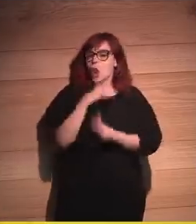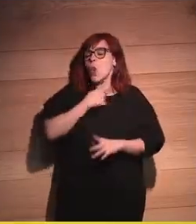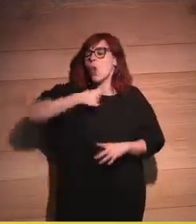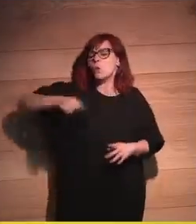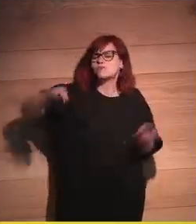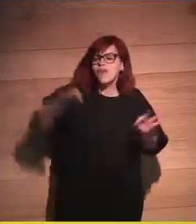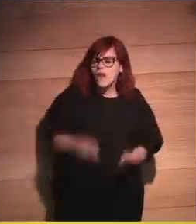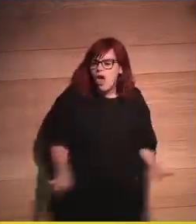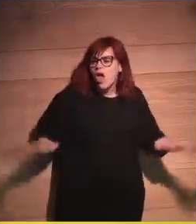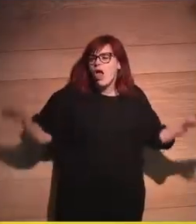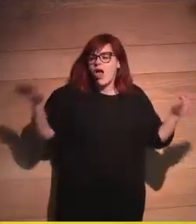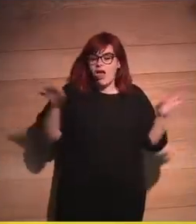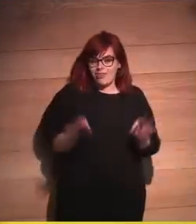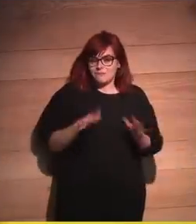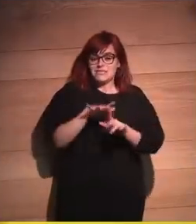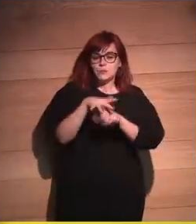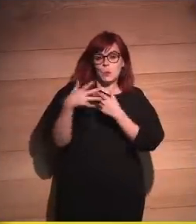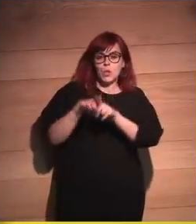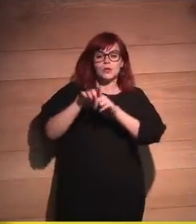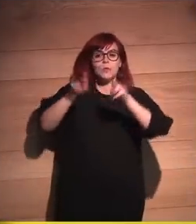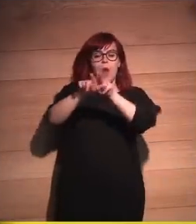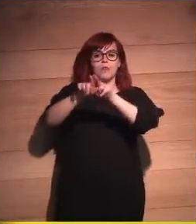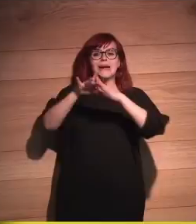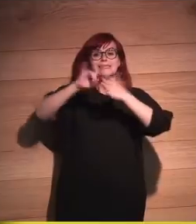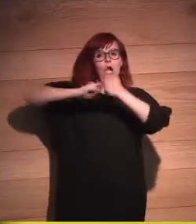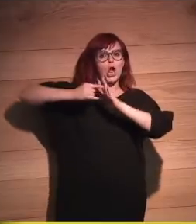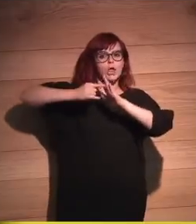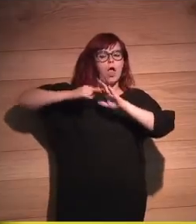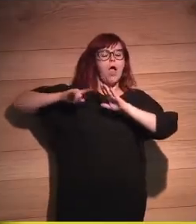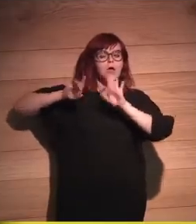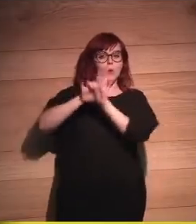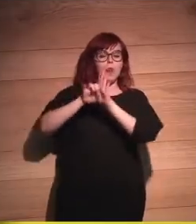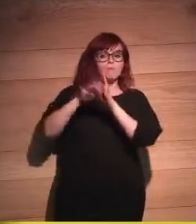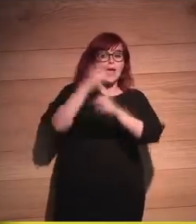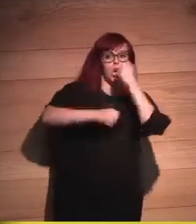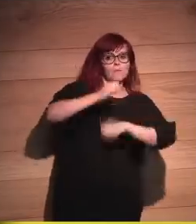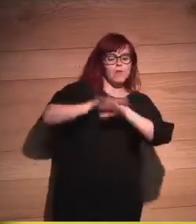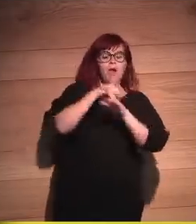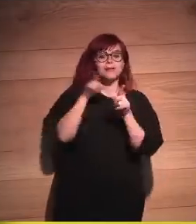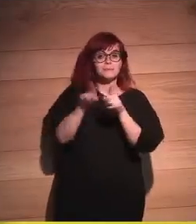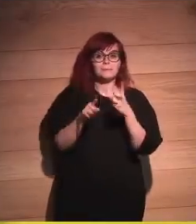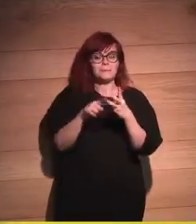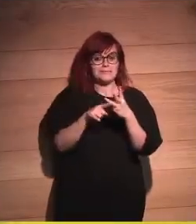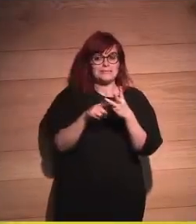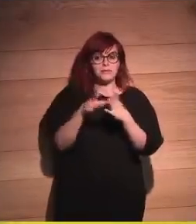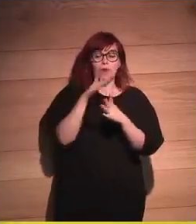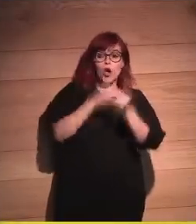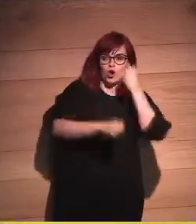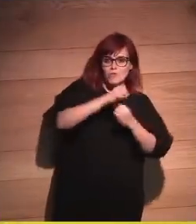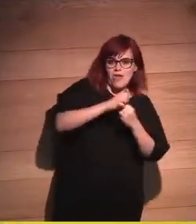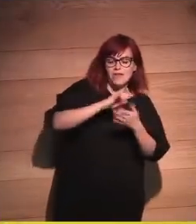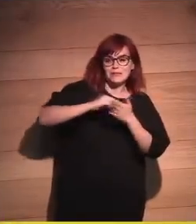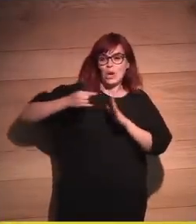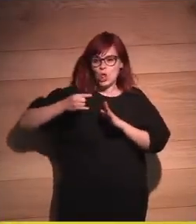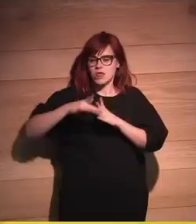gusta nada el cinturón tecnológico, el cinturón económico. Y el cinturón económico viene de la